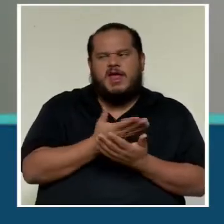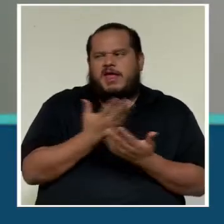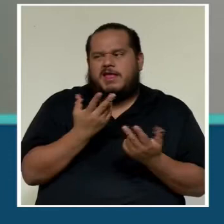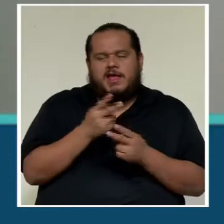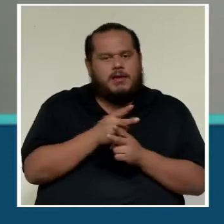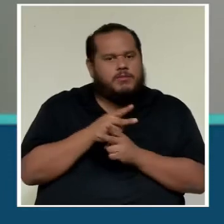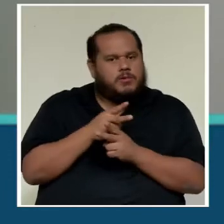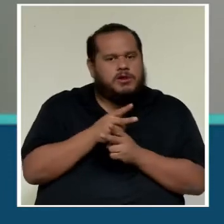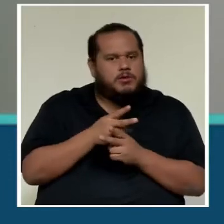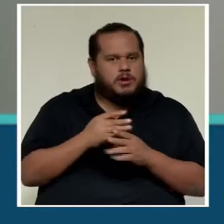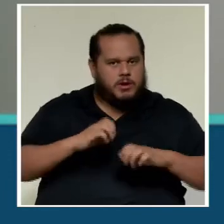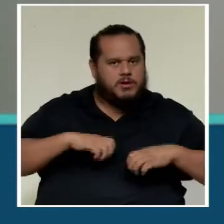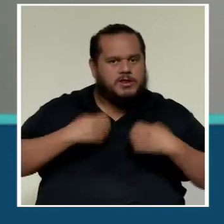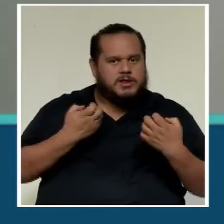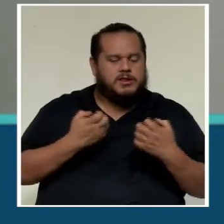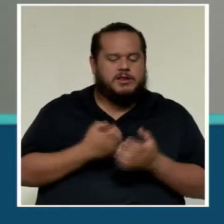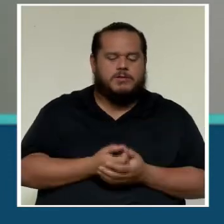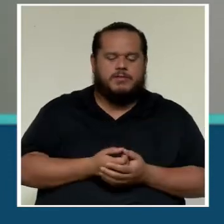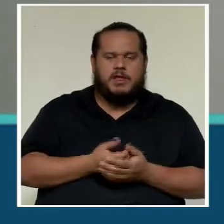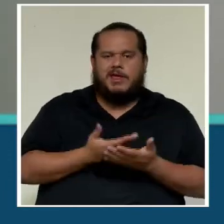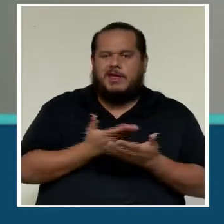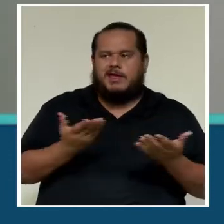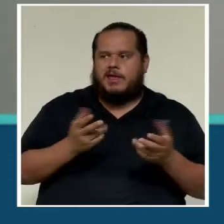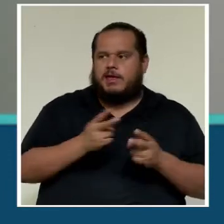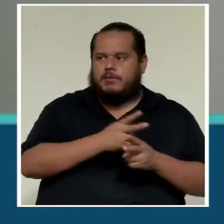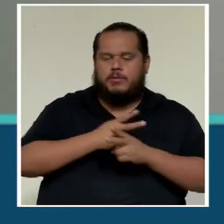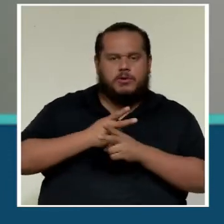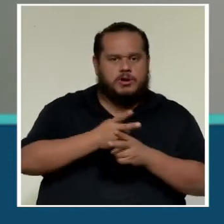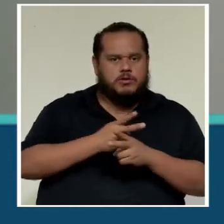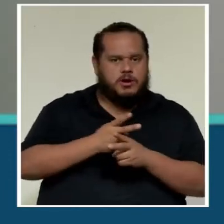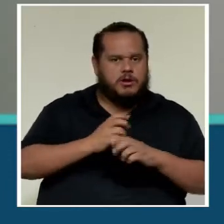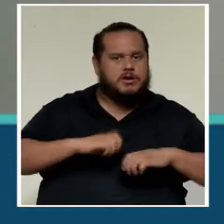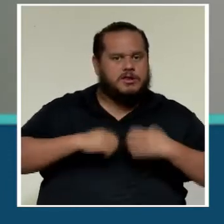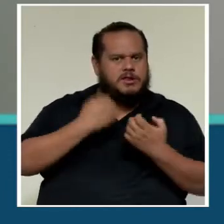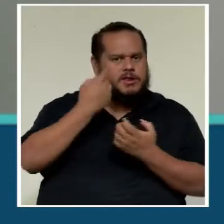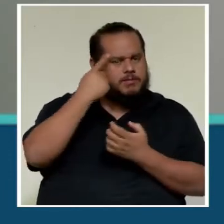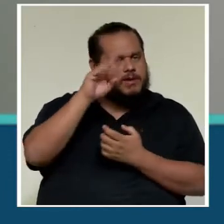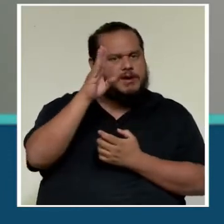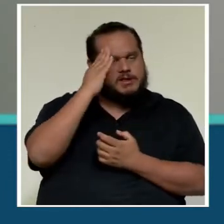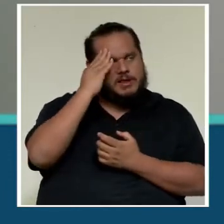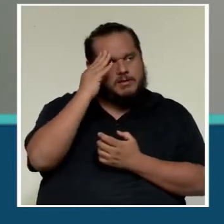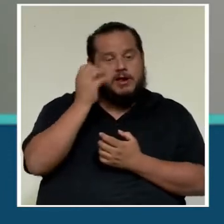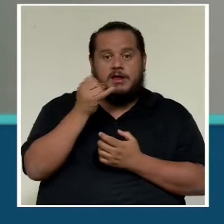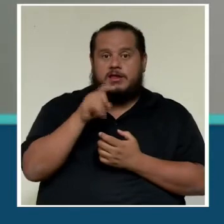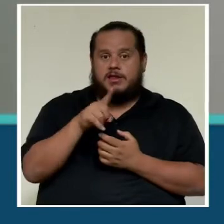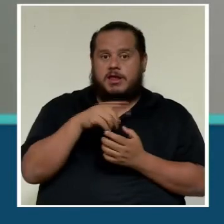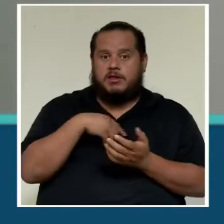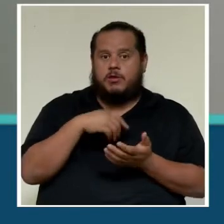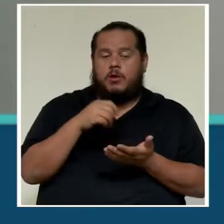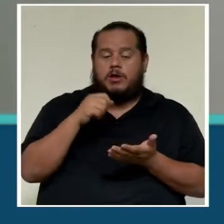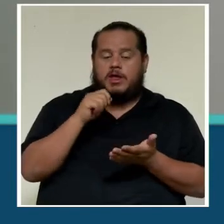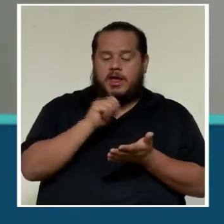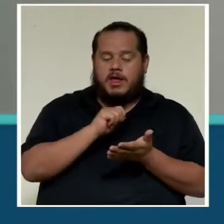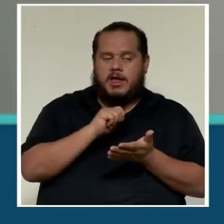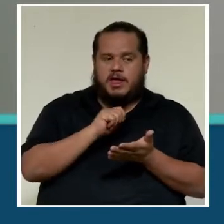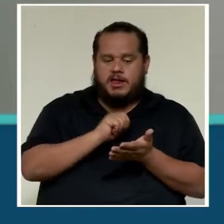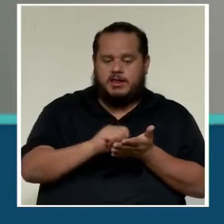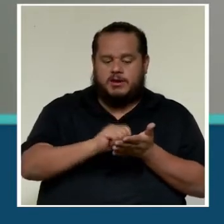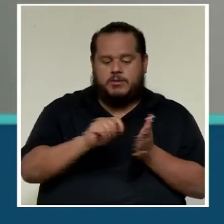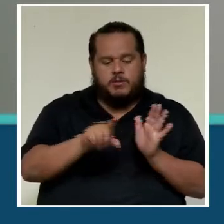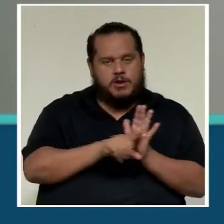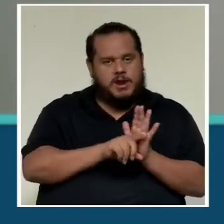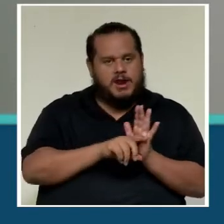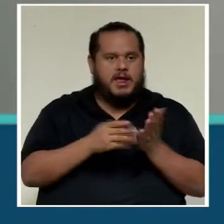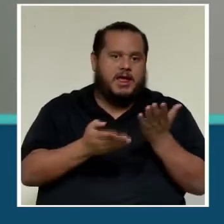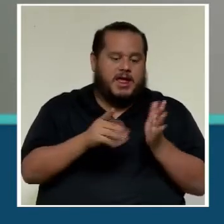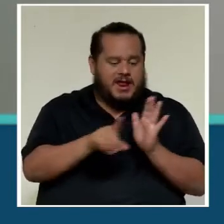hay? ¿Qué monitoreo hay para saber si eso que escribió? Porque en la ley ahí fue tal vez